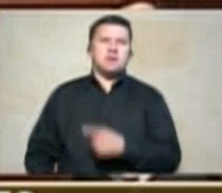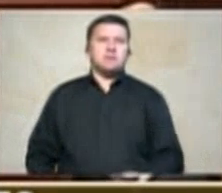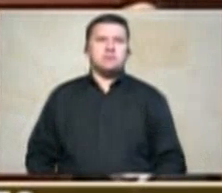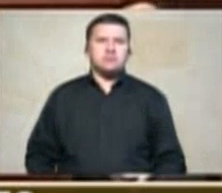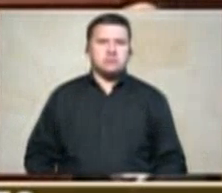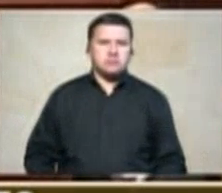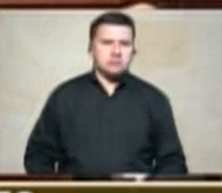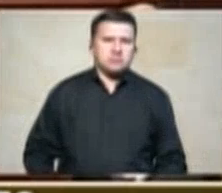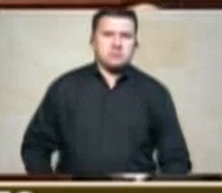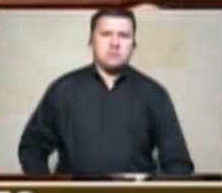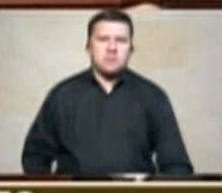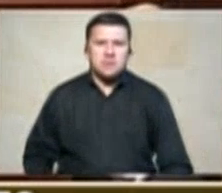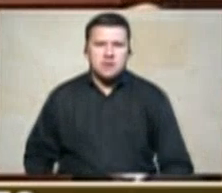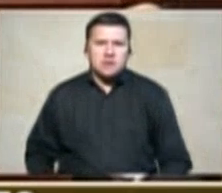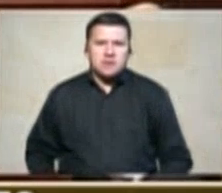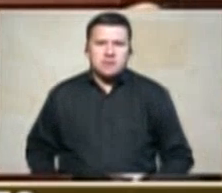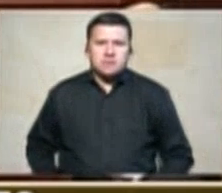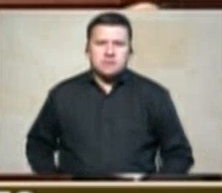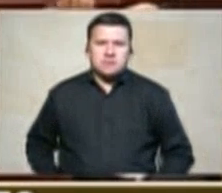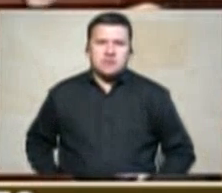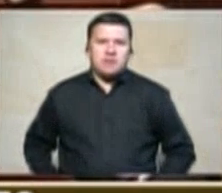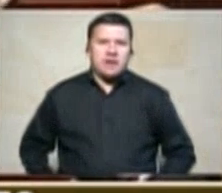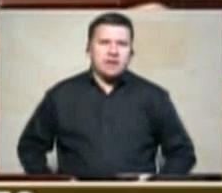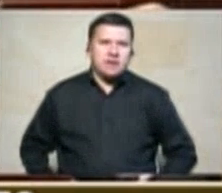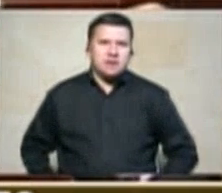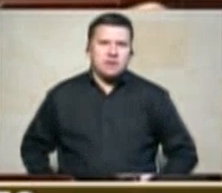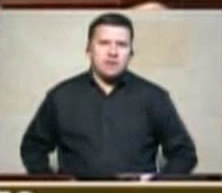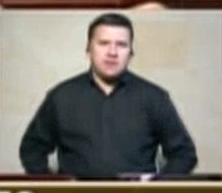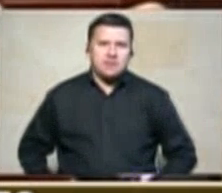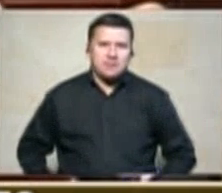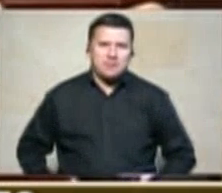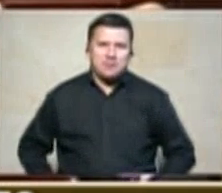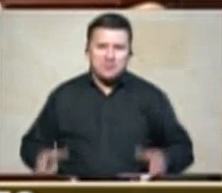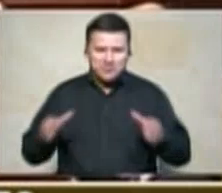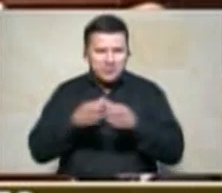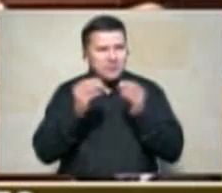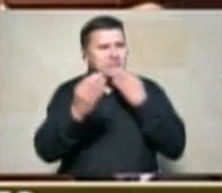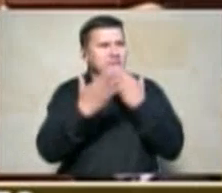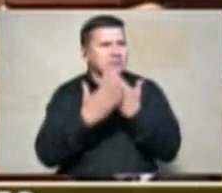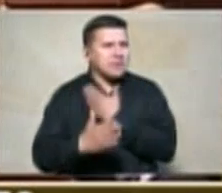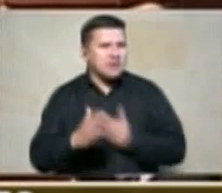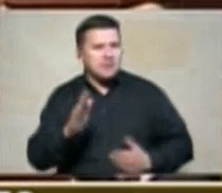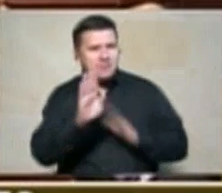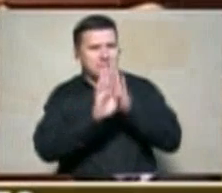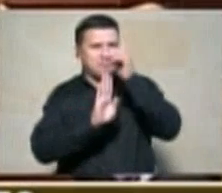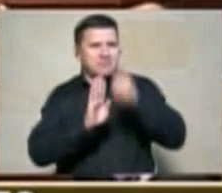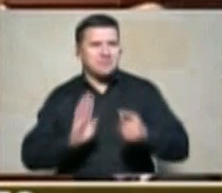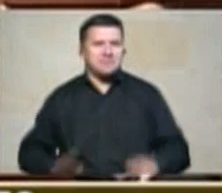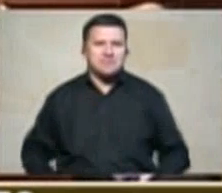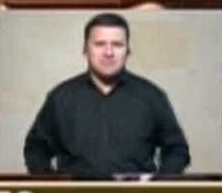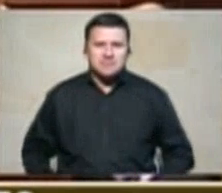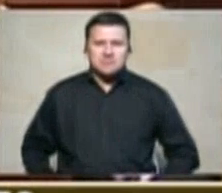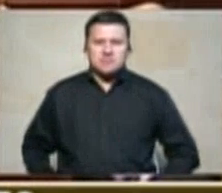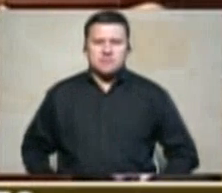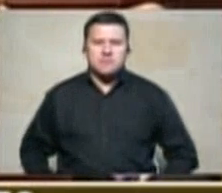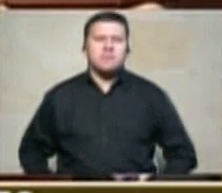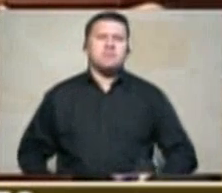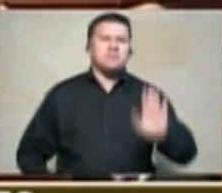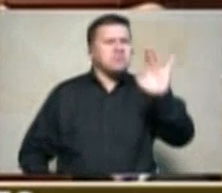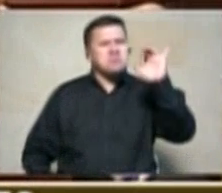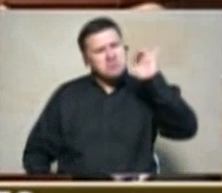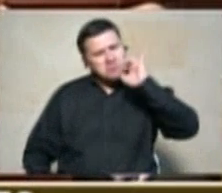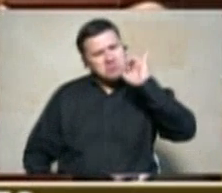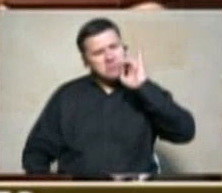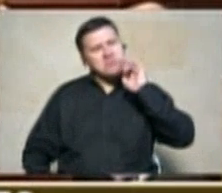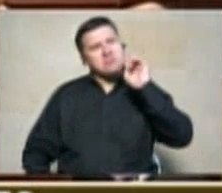Gracias, señor presidente. A ver, escuché muy detenidamente al viceministro Díaz